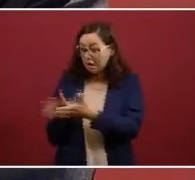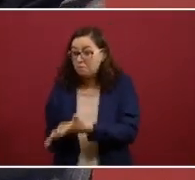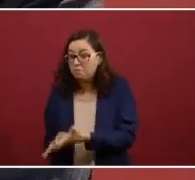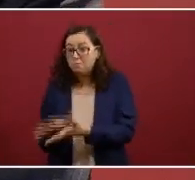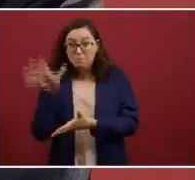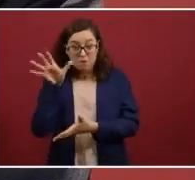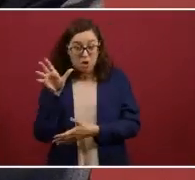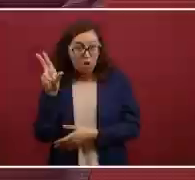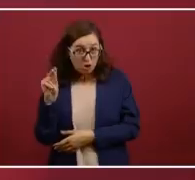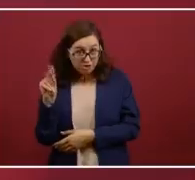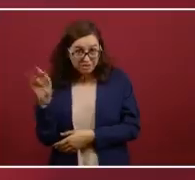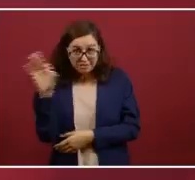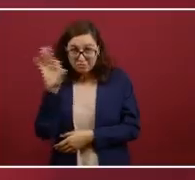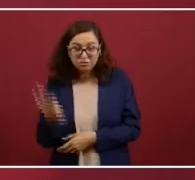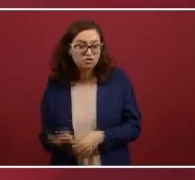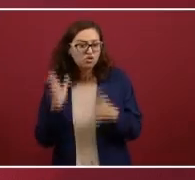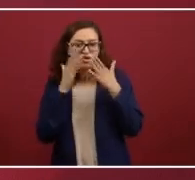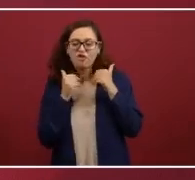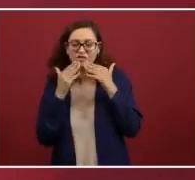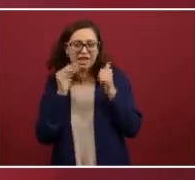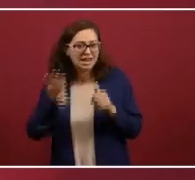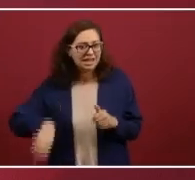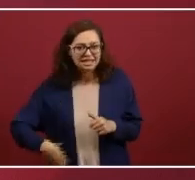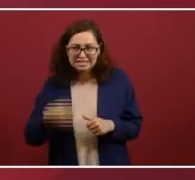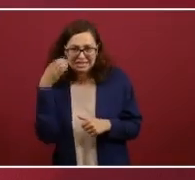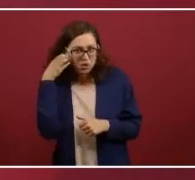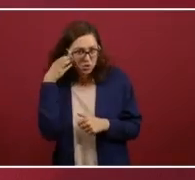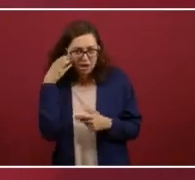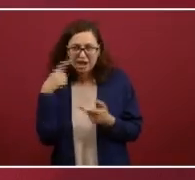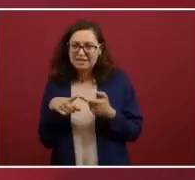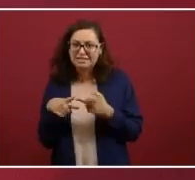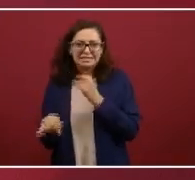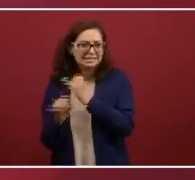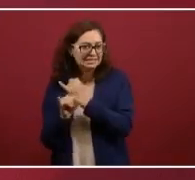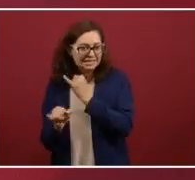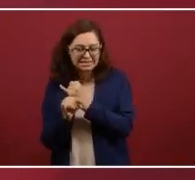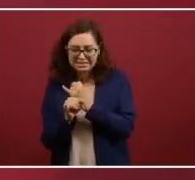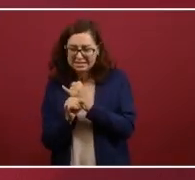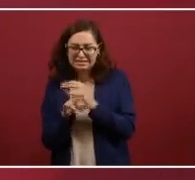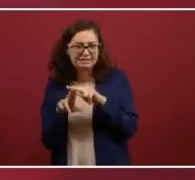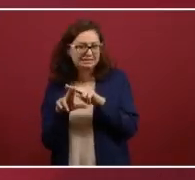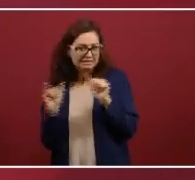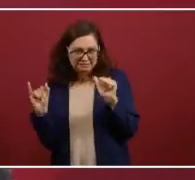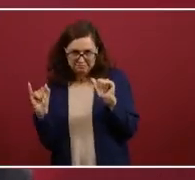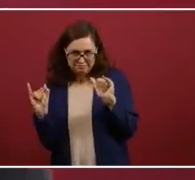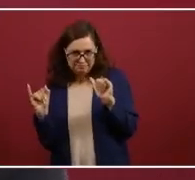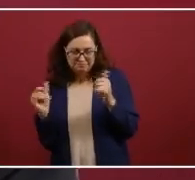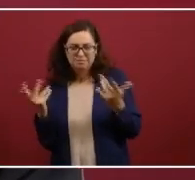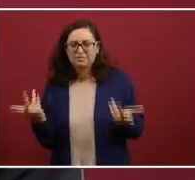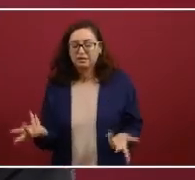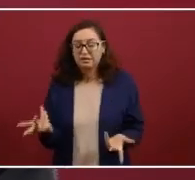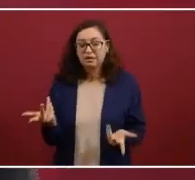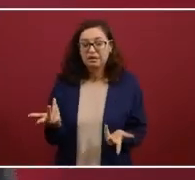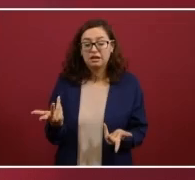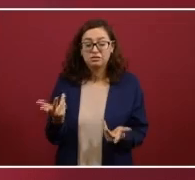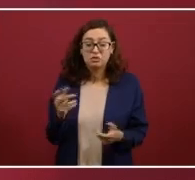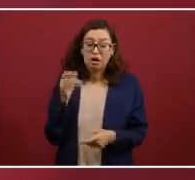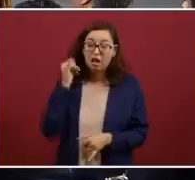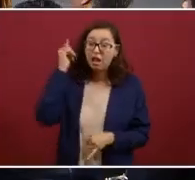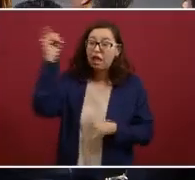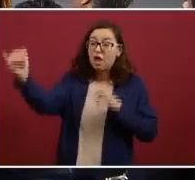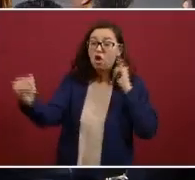tiene telefonía móvil ni tiene Internet. Entonces, donde vive la gente más